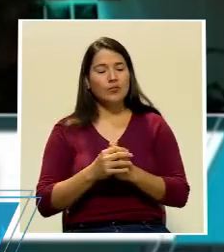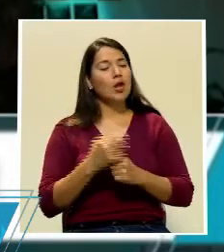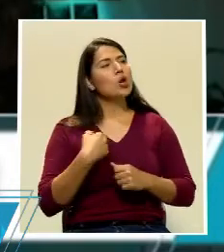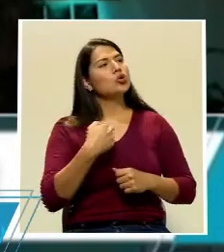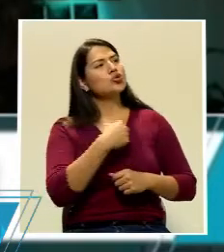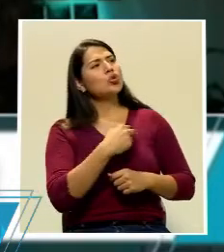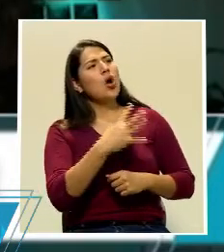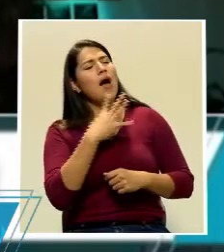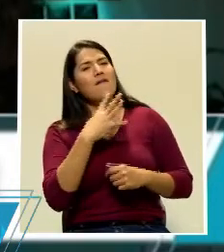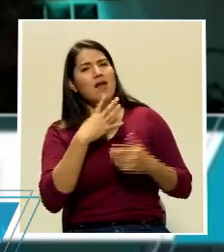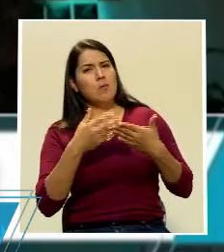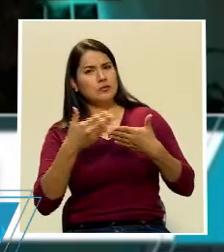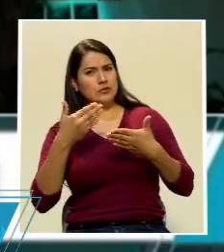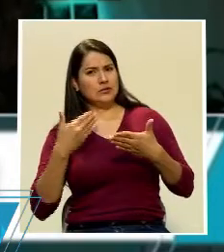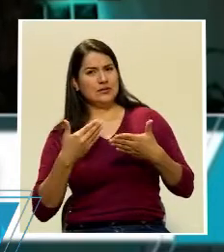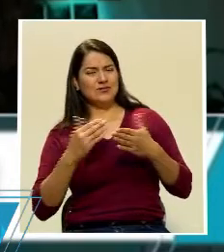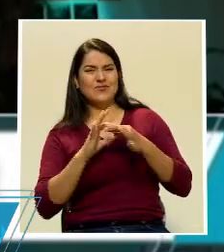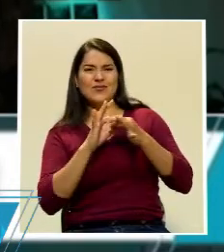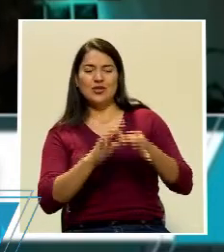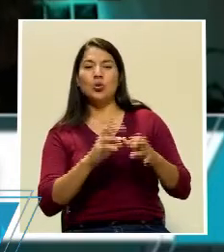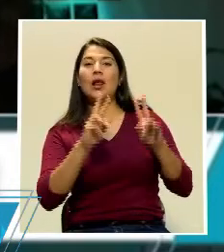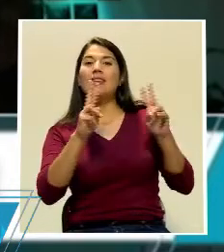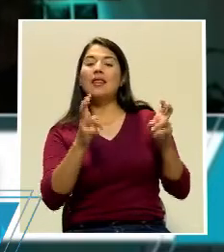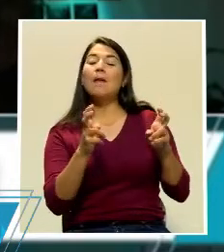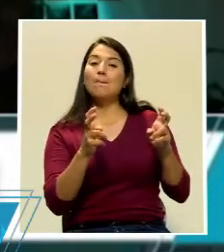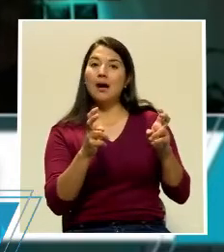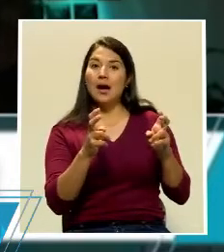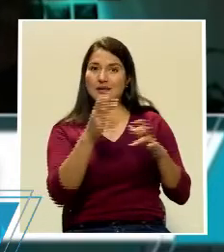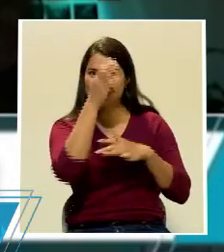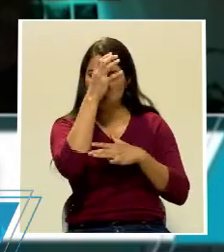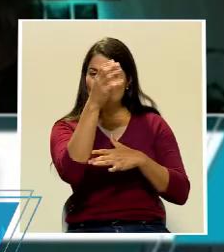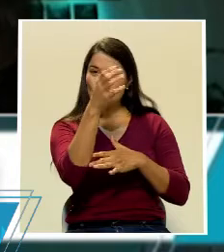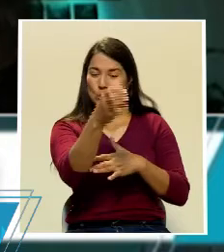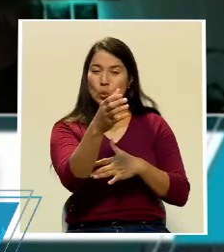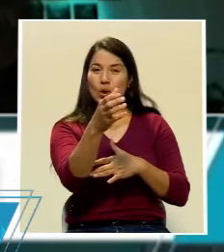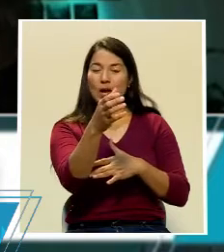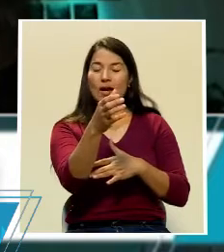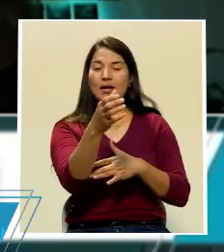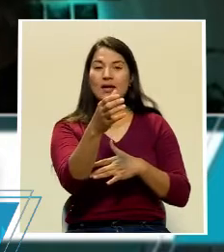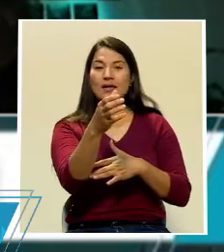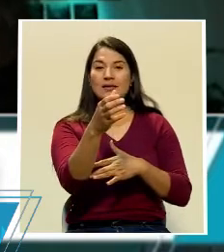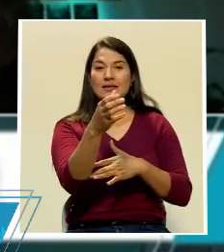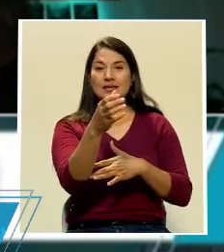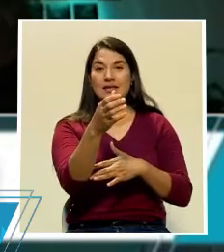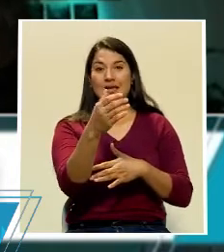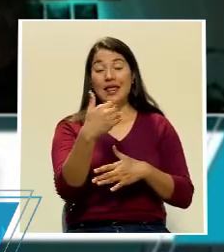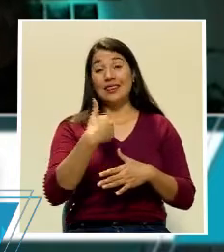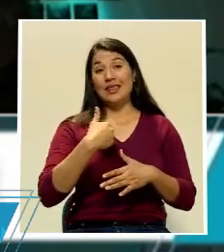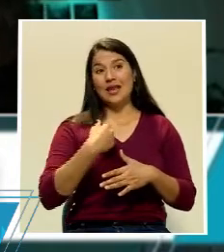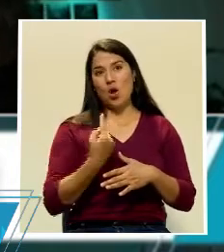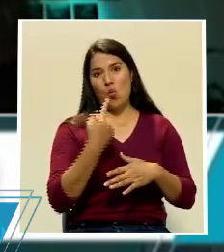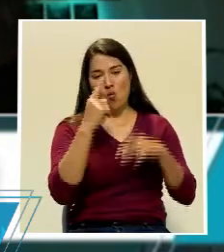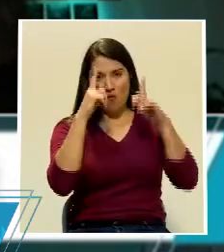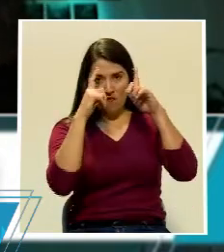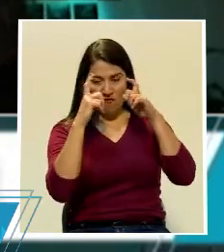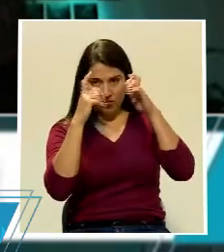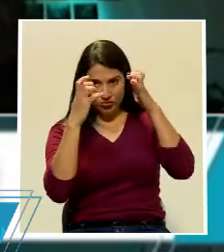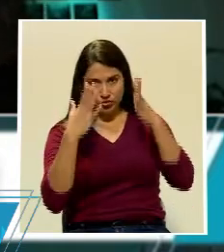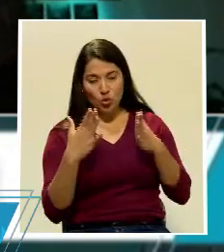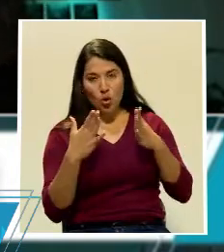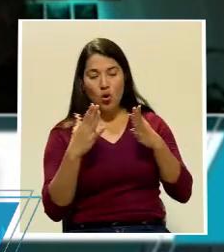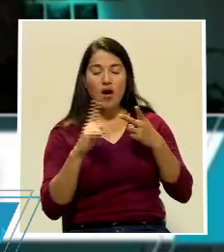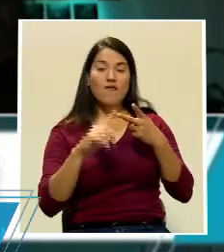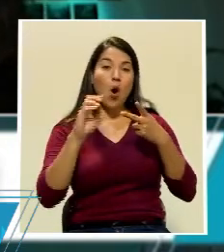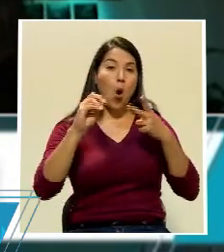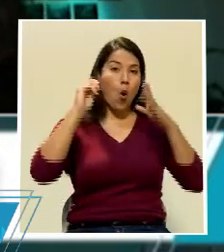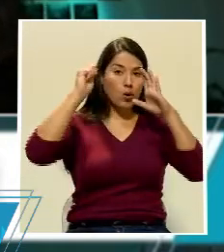yo te decía recién del tema de la cultura de un reportero gráfico, un reportero, ya sea un